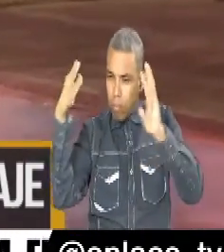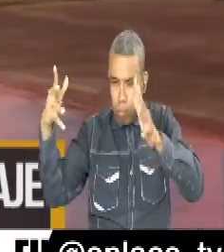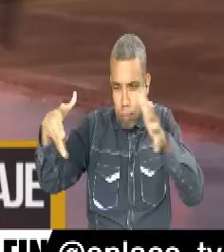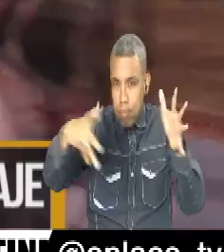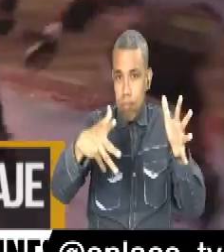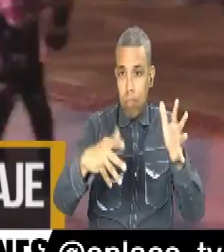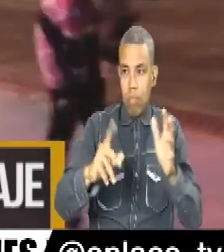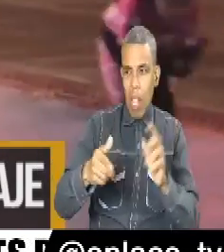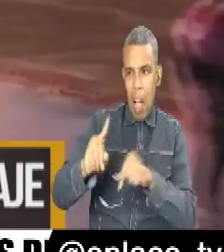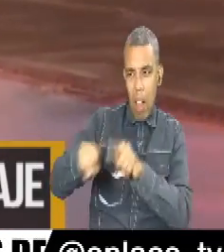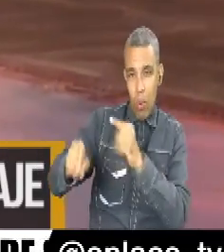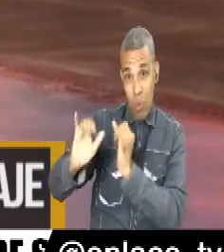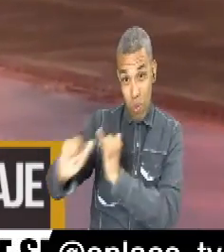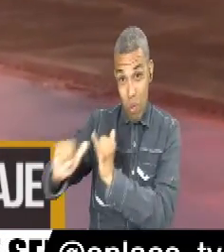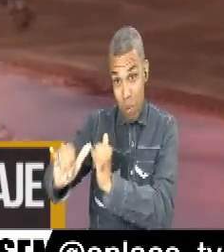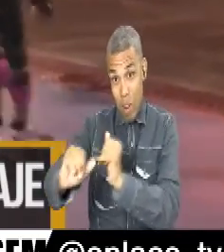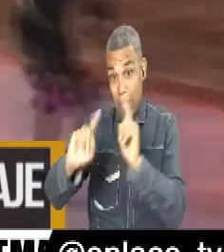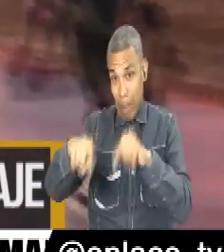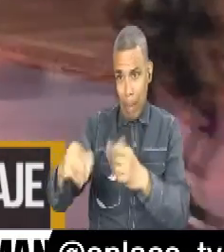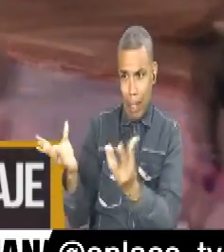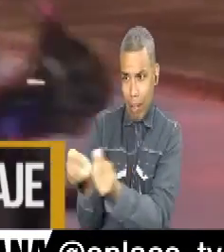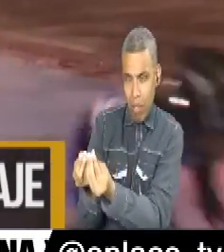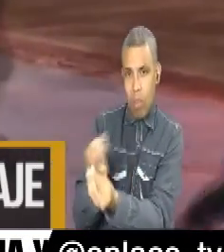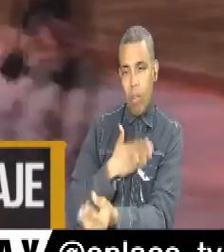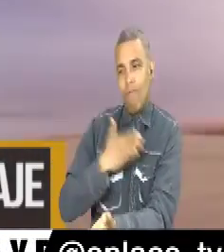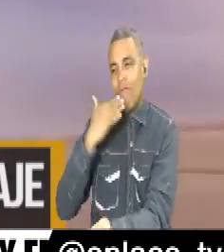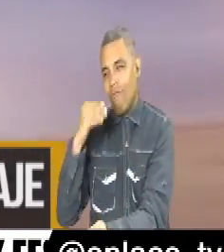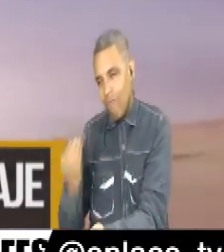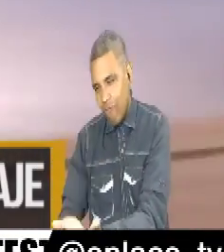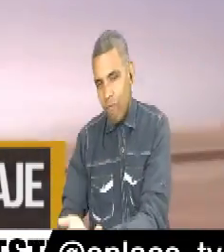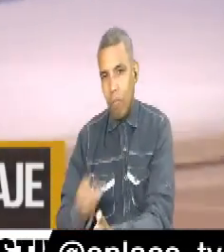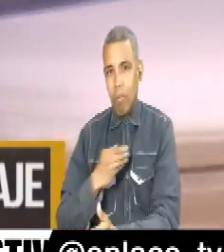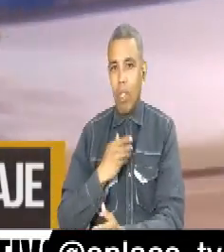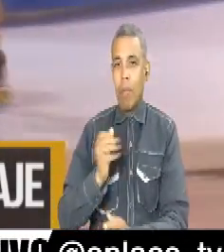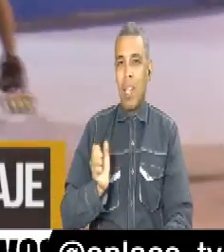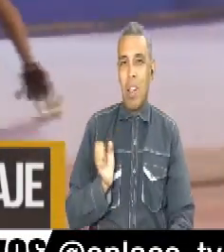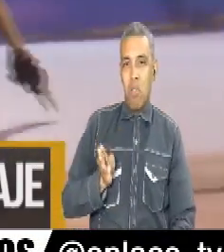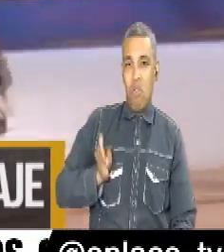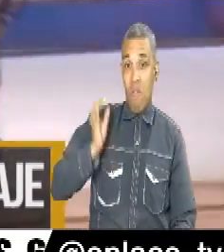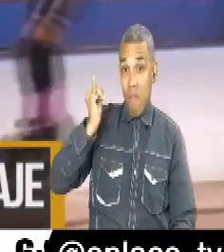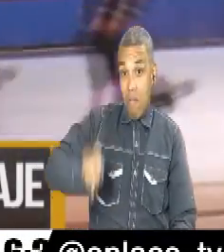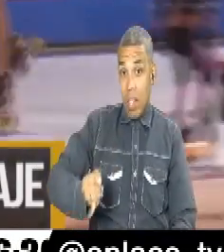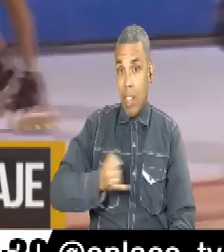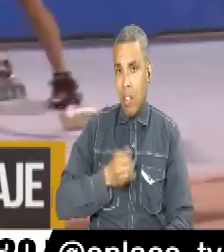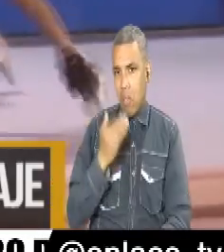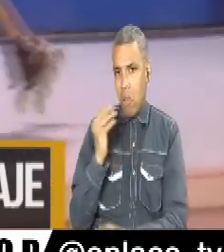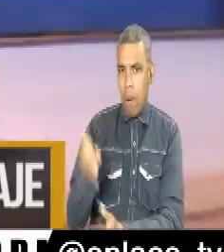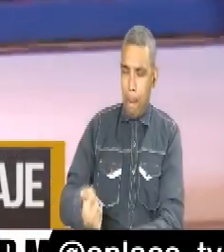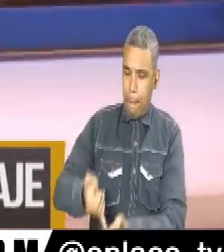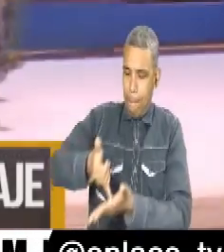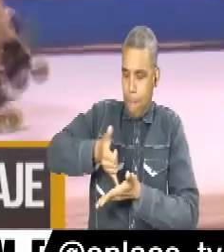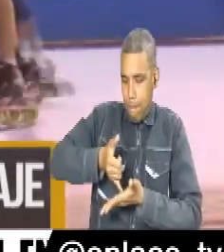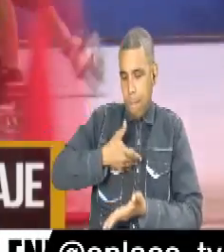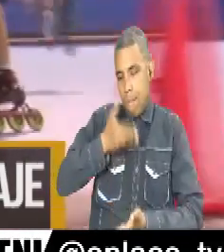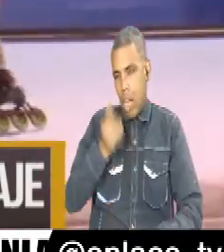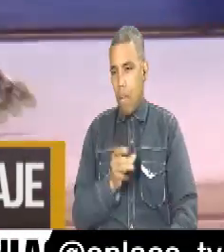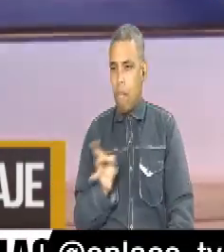familia, porque el Club Infanta me homenajea como el instructor más valioso del club. Gracias por los